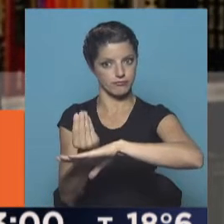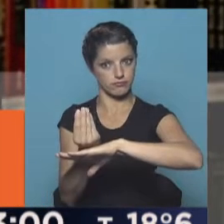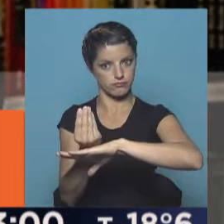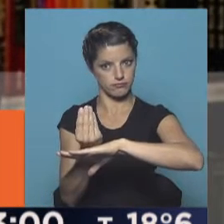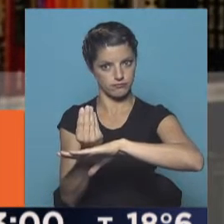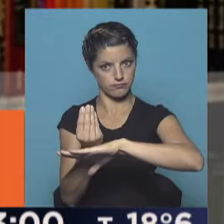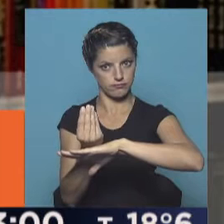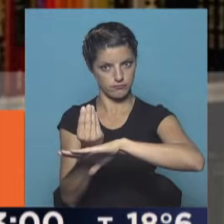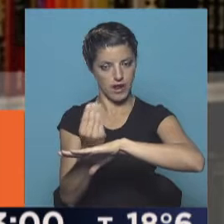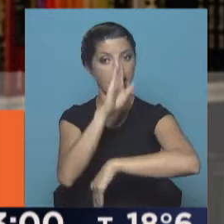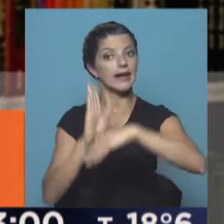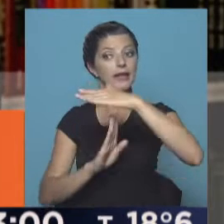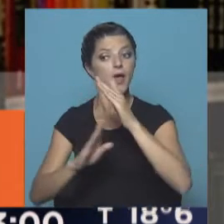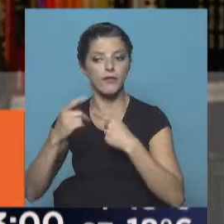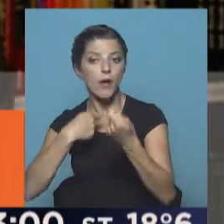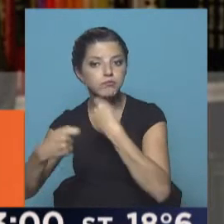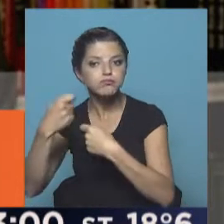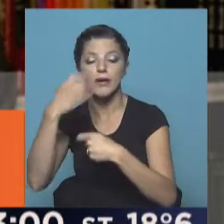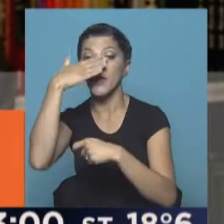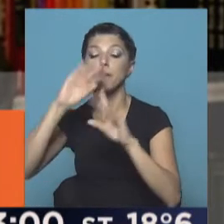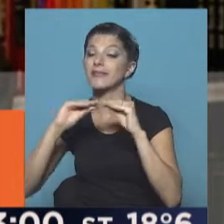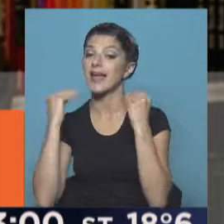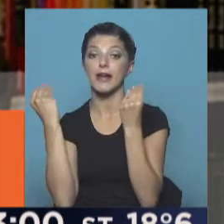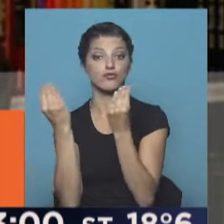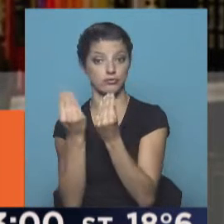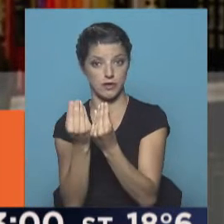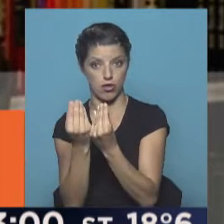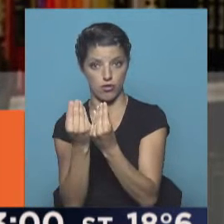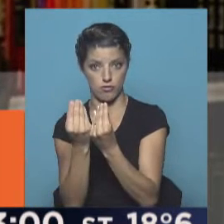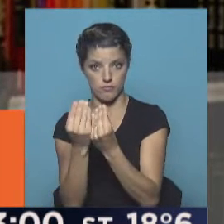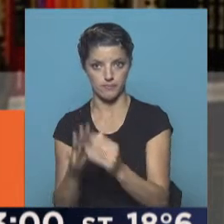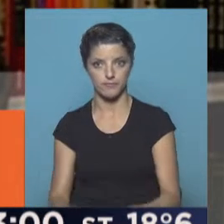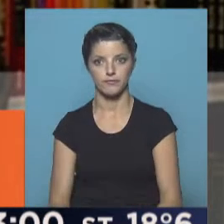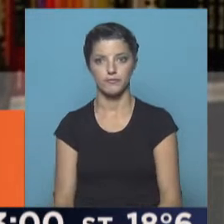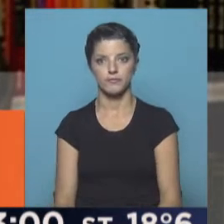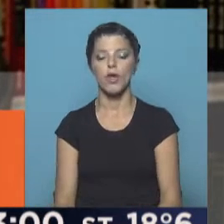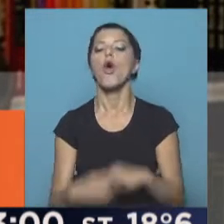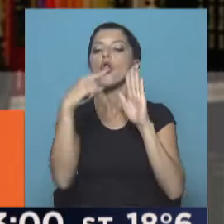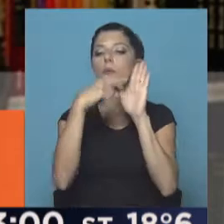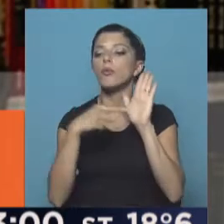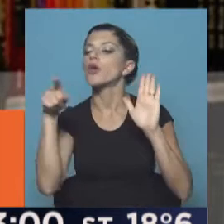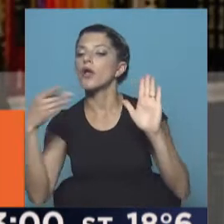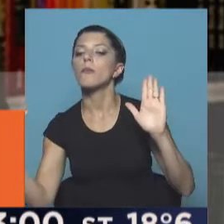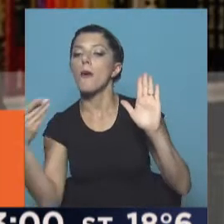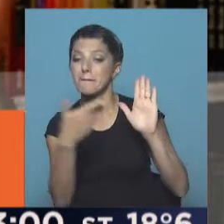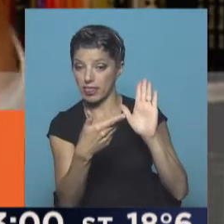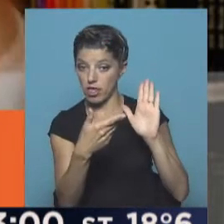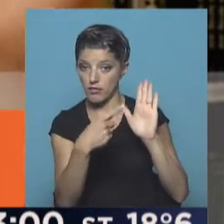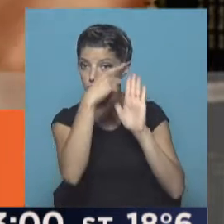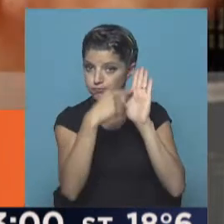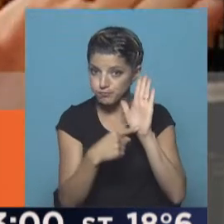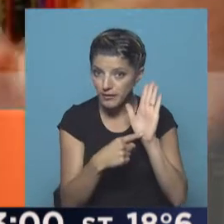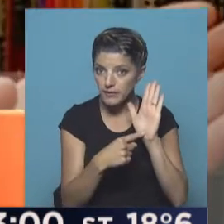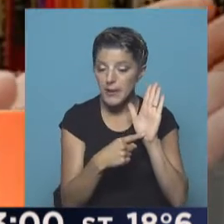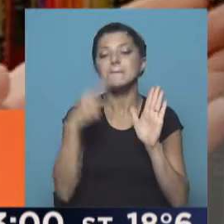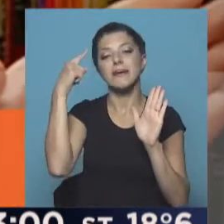que debe tener como resultado un listado de peticiones de la oposición de